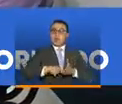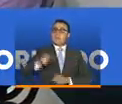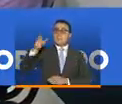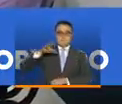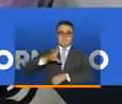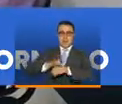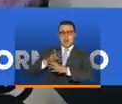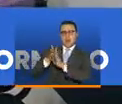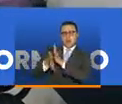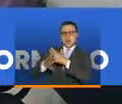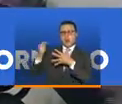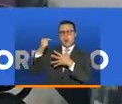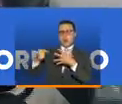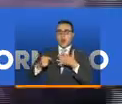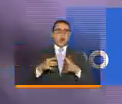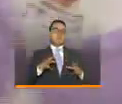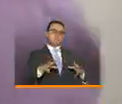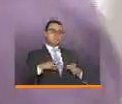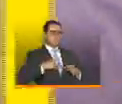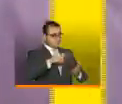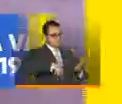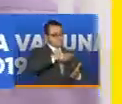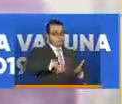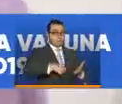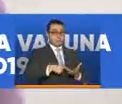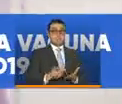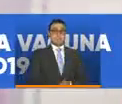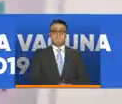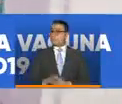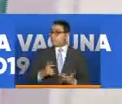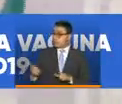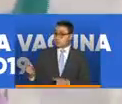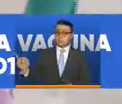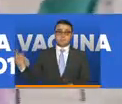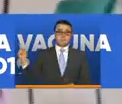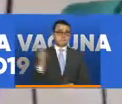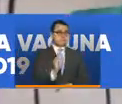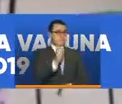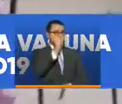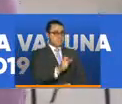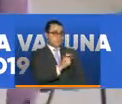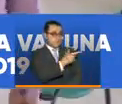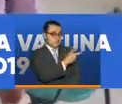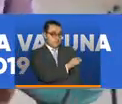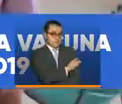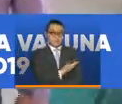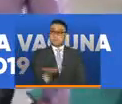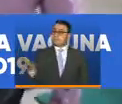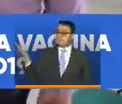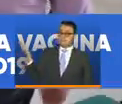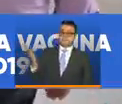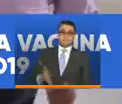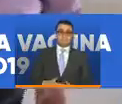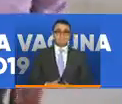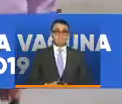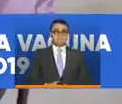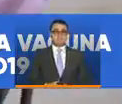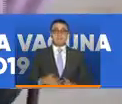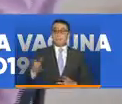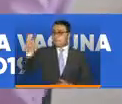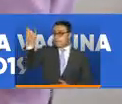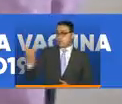procedimiento. Ahora nos dirigimos, por favor, me acompaña al consultorio de vacunación, que es donde se va a realizar el procedimiento. Es la compañera